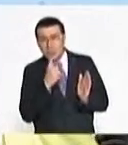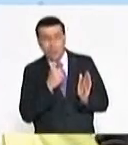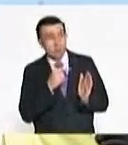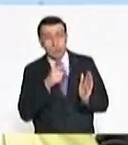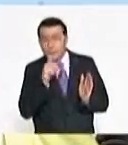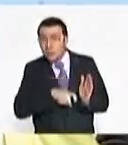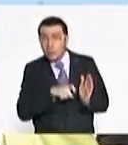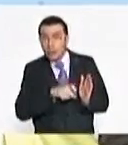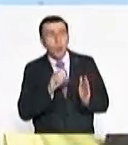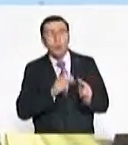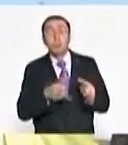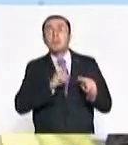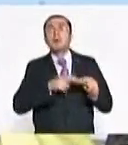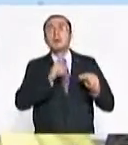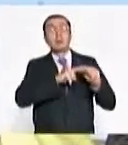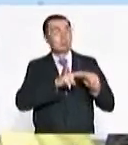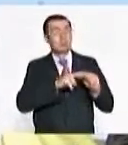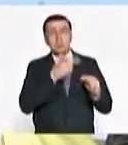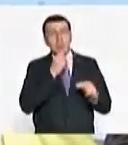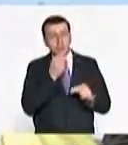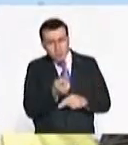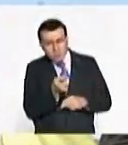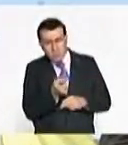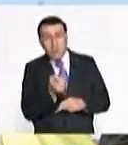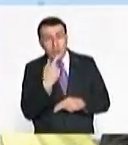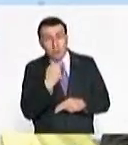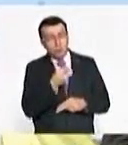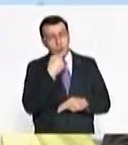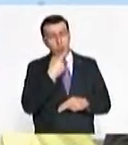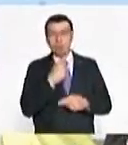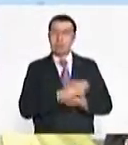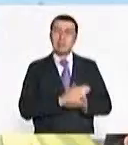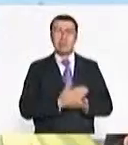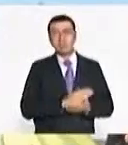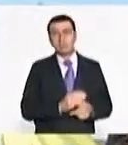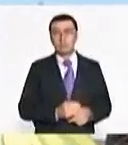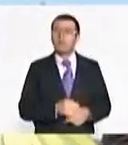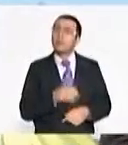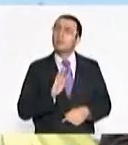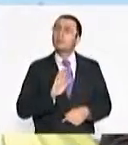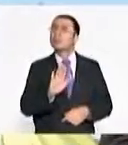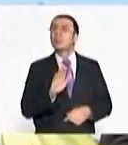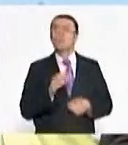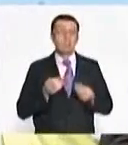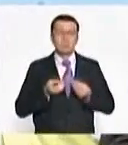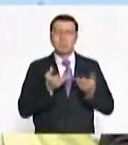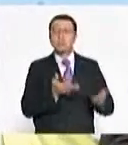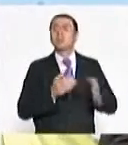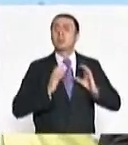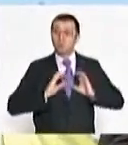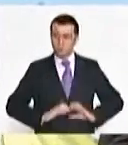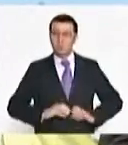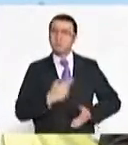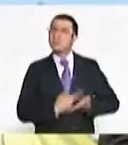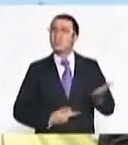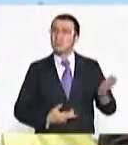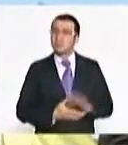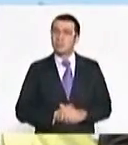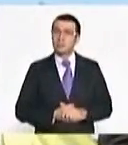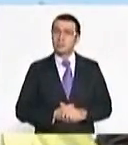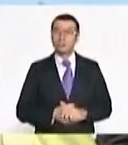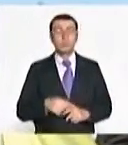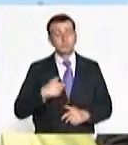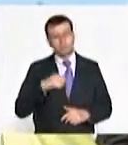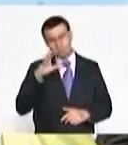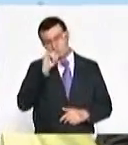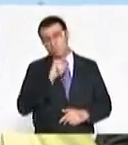tener, ni las concentraciones, como dice Freddy. Entonces, ¿qué es lo que ustedes le están dando al cuerpo? Y yo entiendo por qué